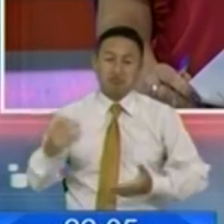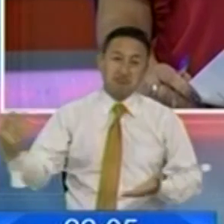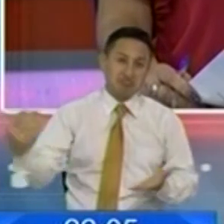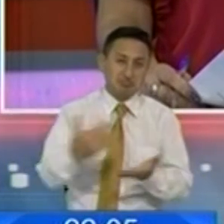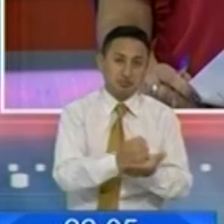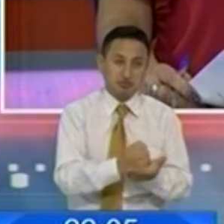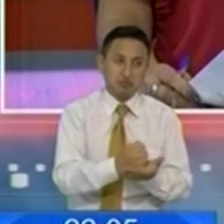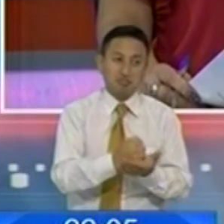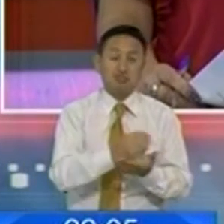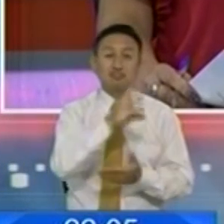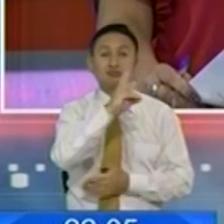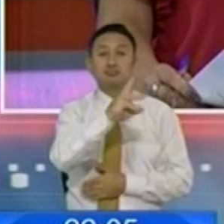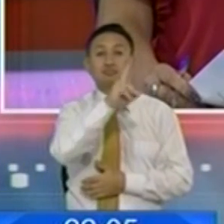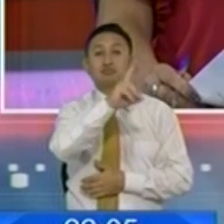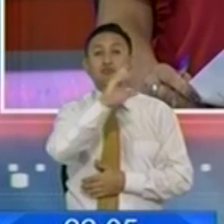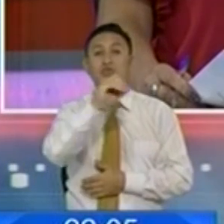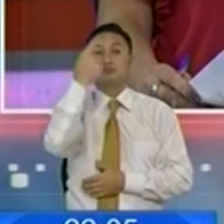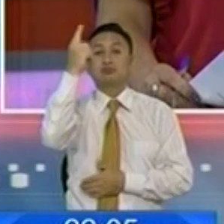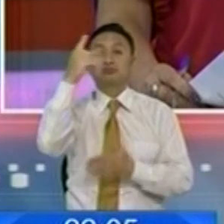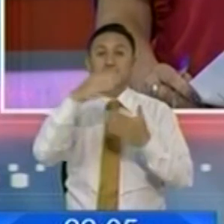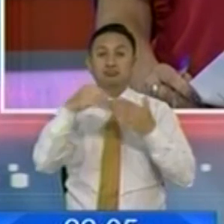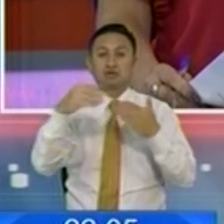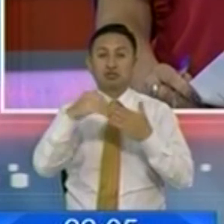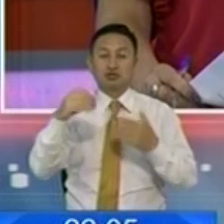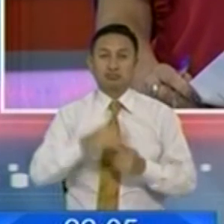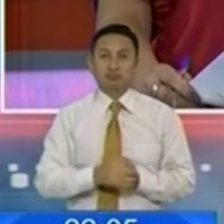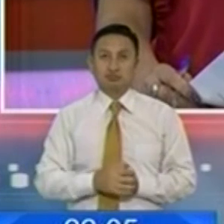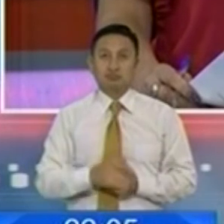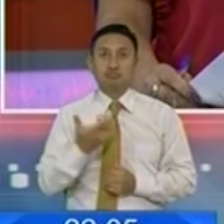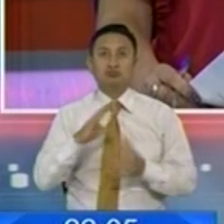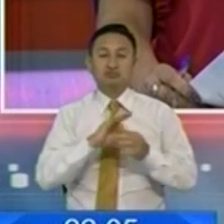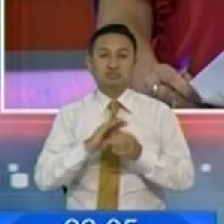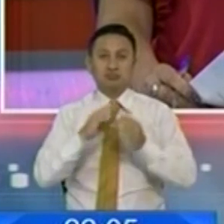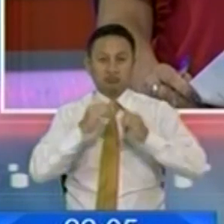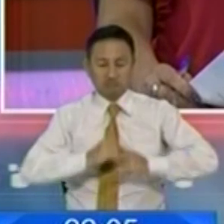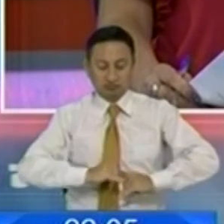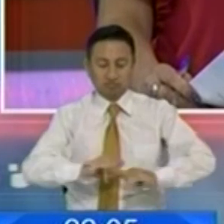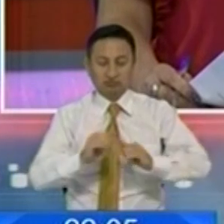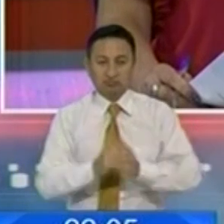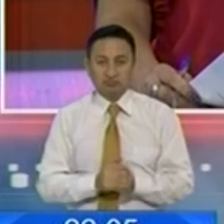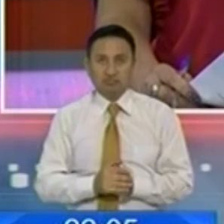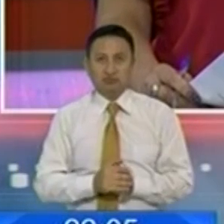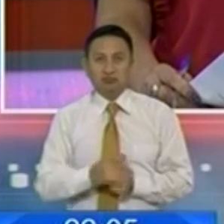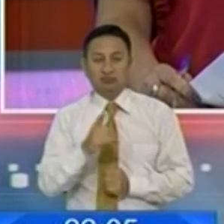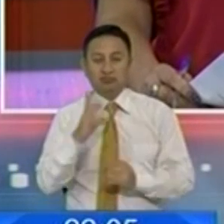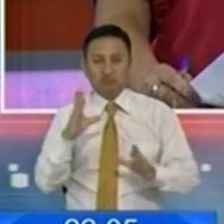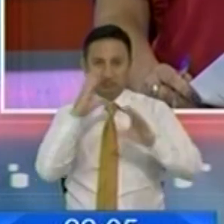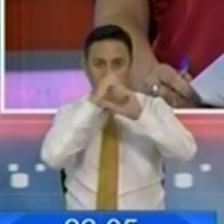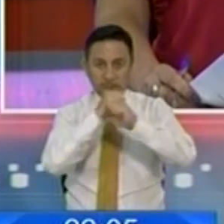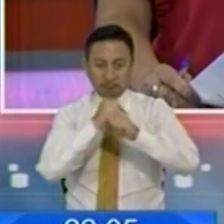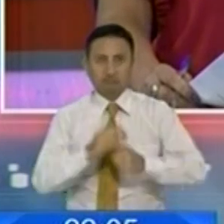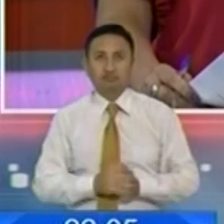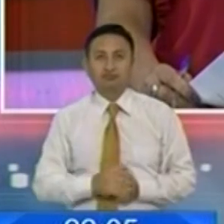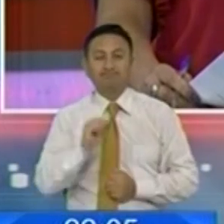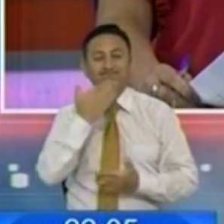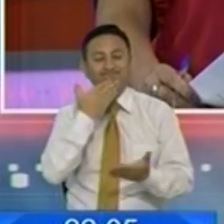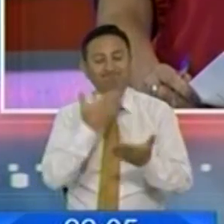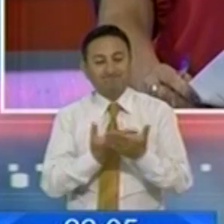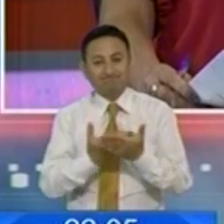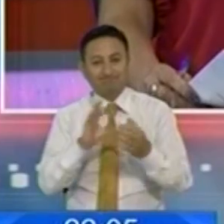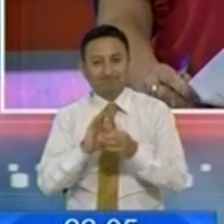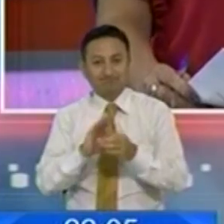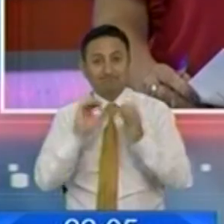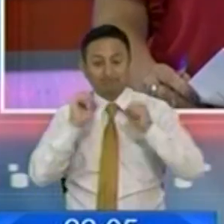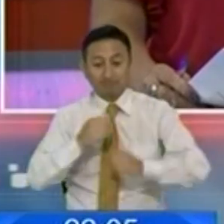aproximada de 620 millones de dólares. María Fernanda, continúas con más información desde Estudios. Buenas noches. Gracias, Marilyn, y nos